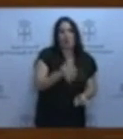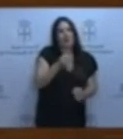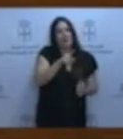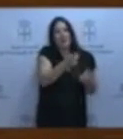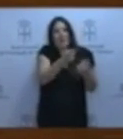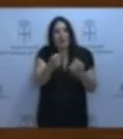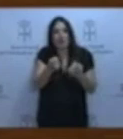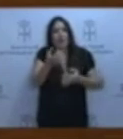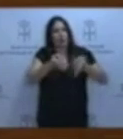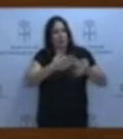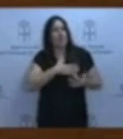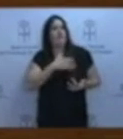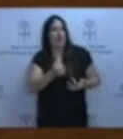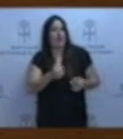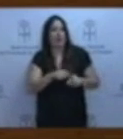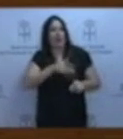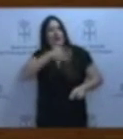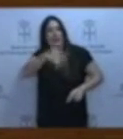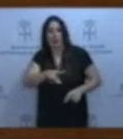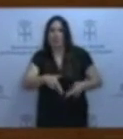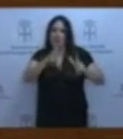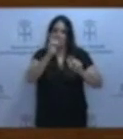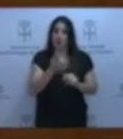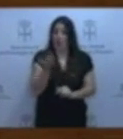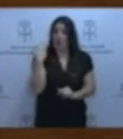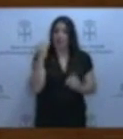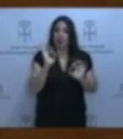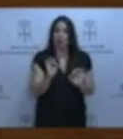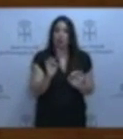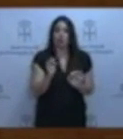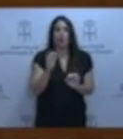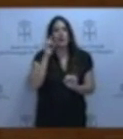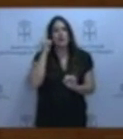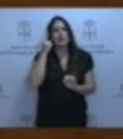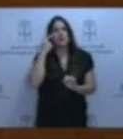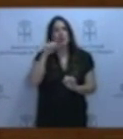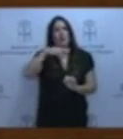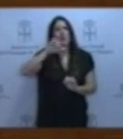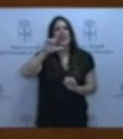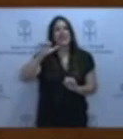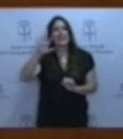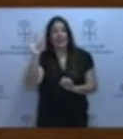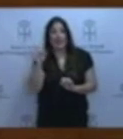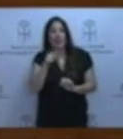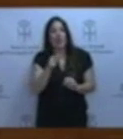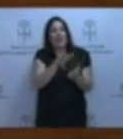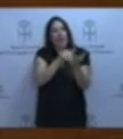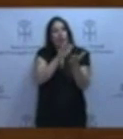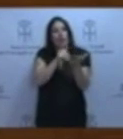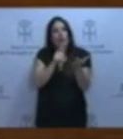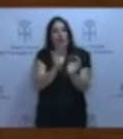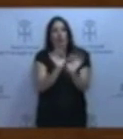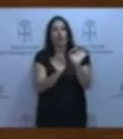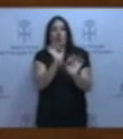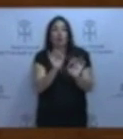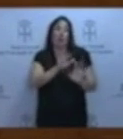justicia valiente que no permita la impunidad. Ayer mismo sabíamos que Millet era el que cobraba las comisiones, o el que